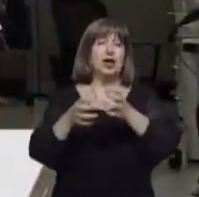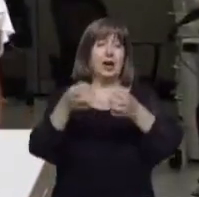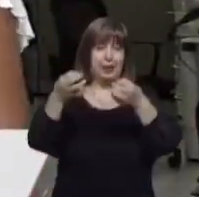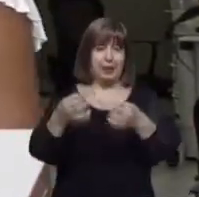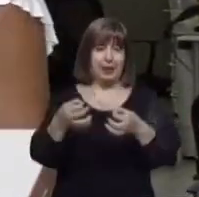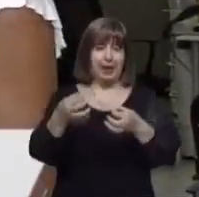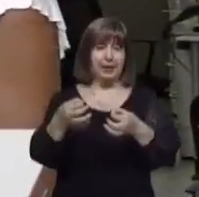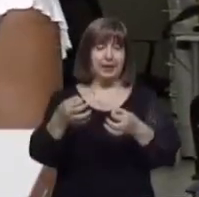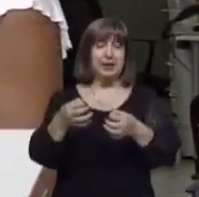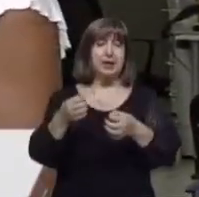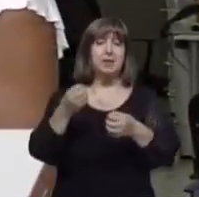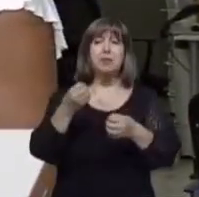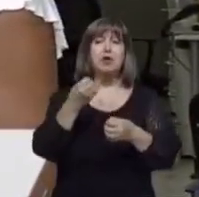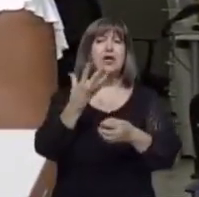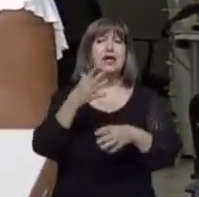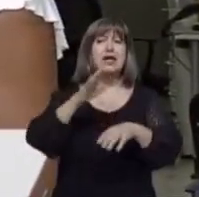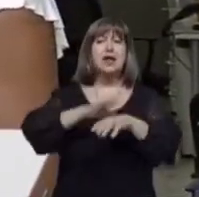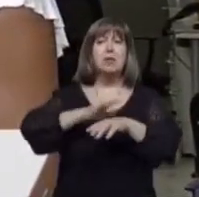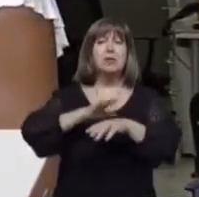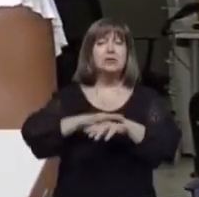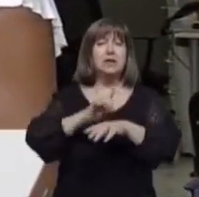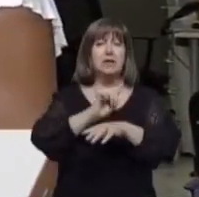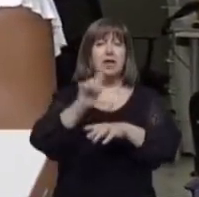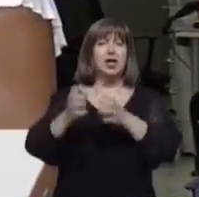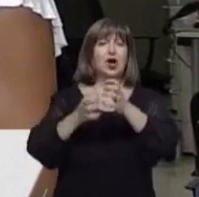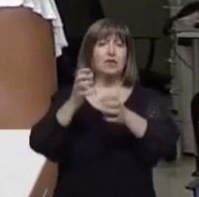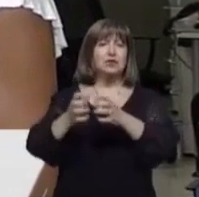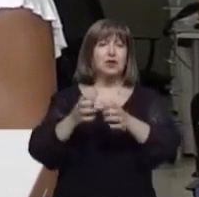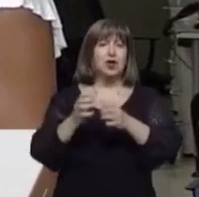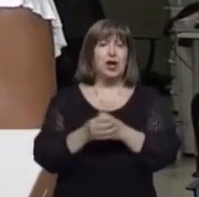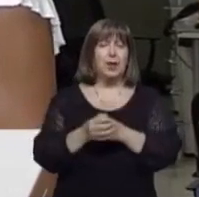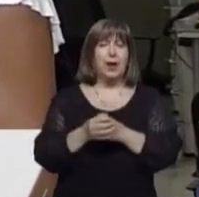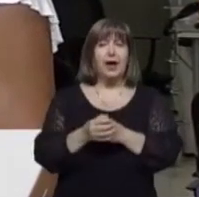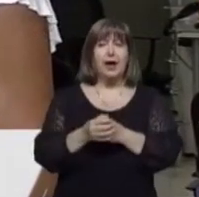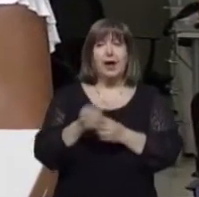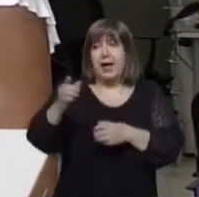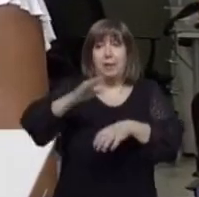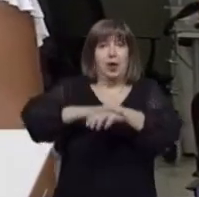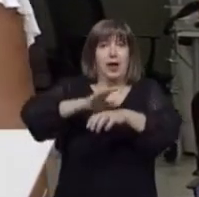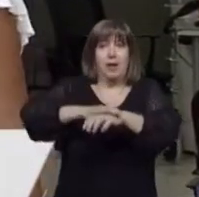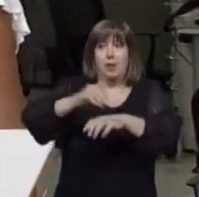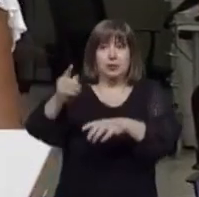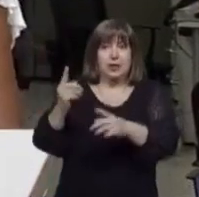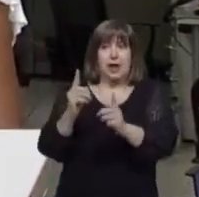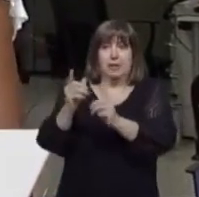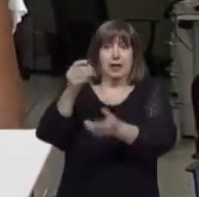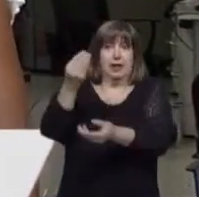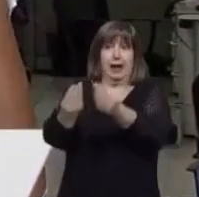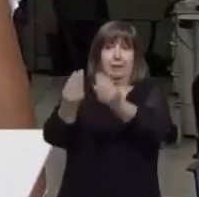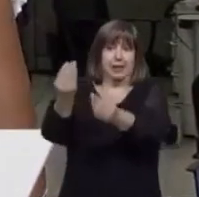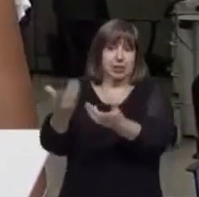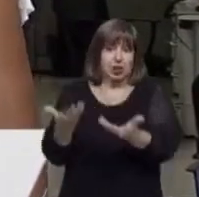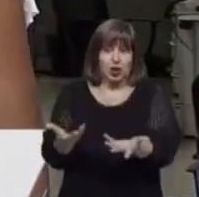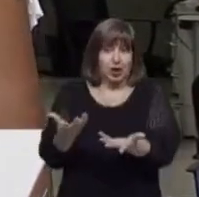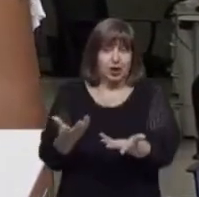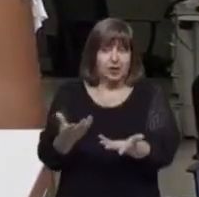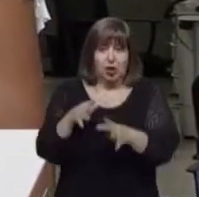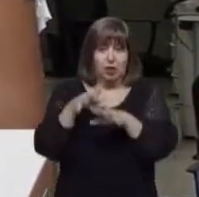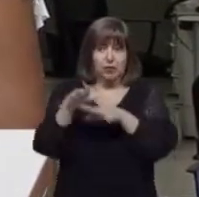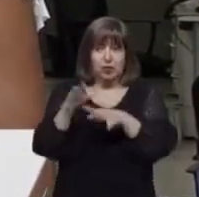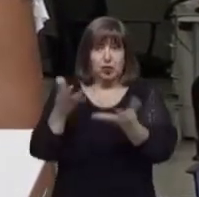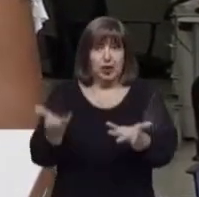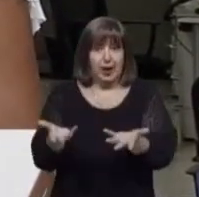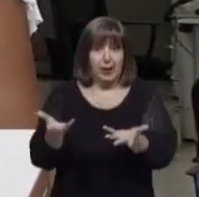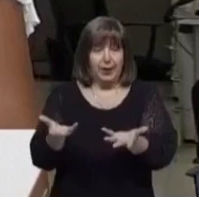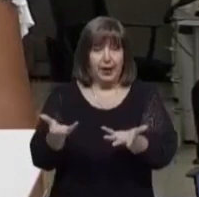era responsabilidad? Entiendo que de las personas que están a cargo. ¿Entonces eran idóneas para